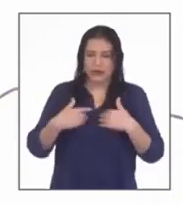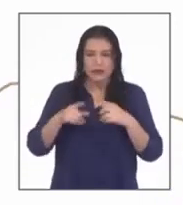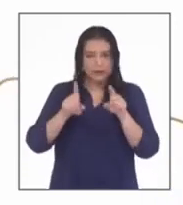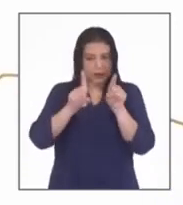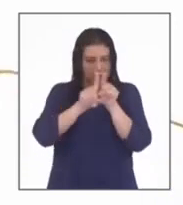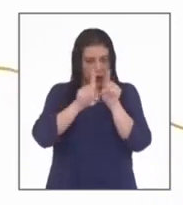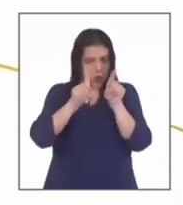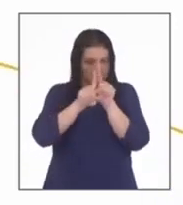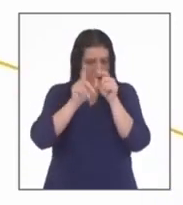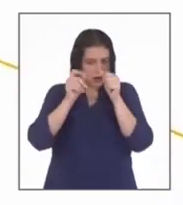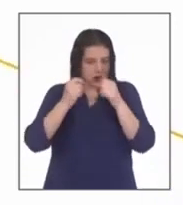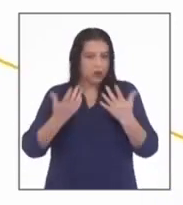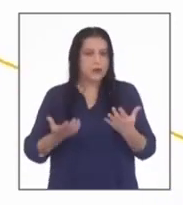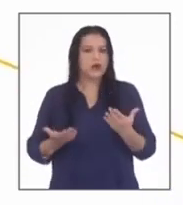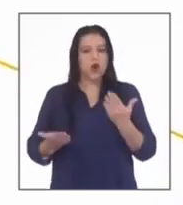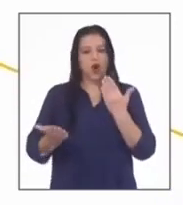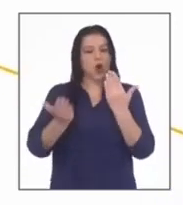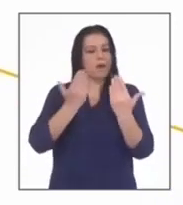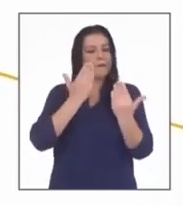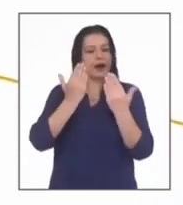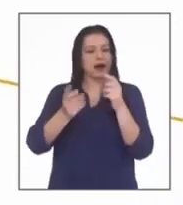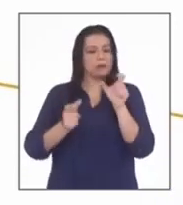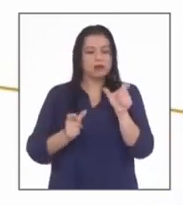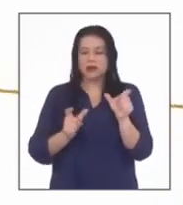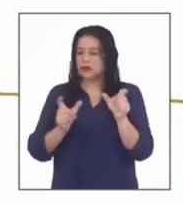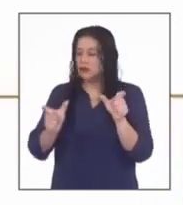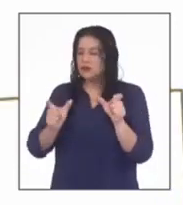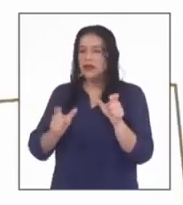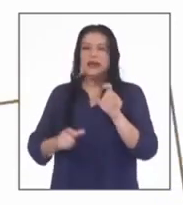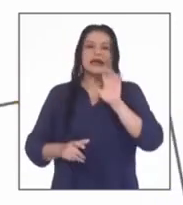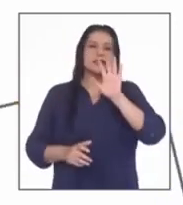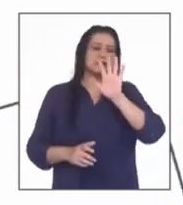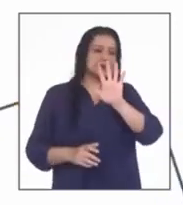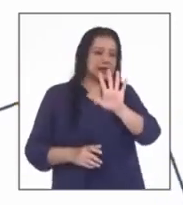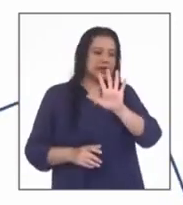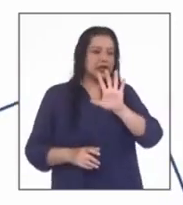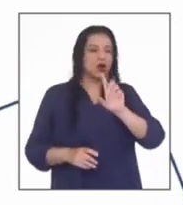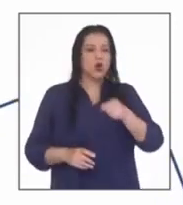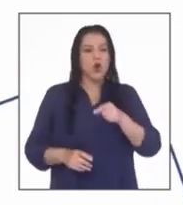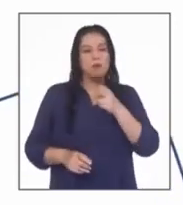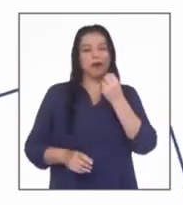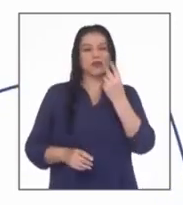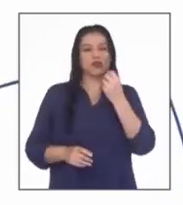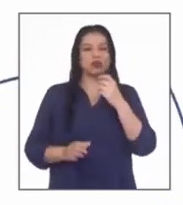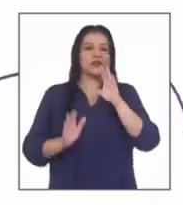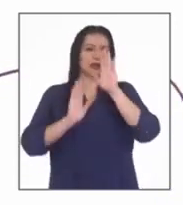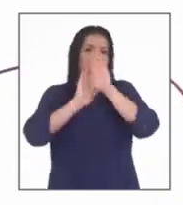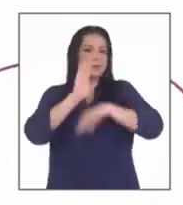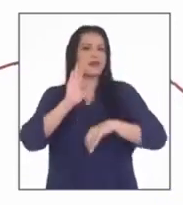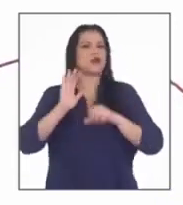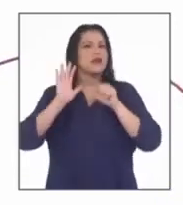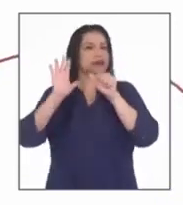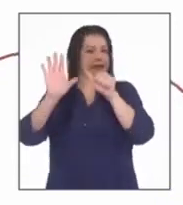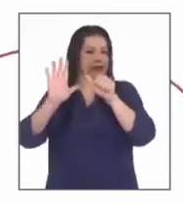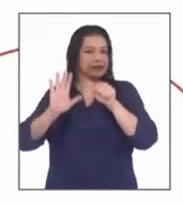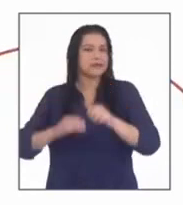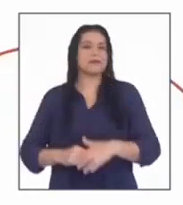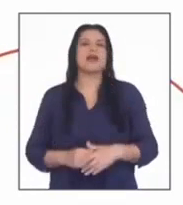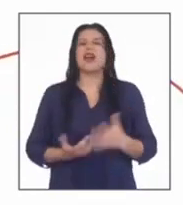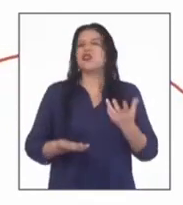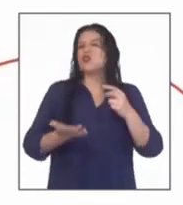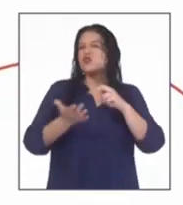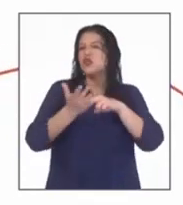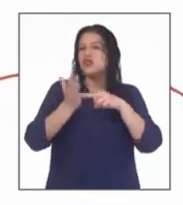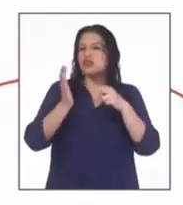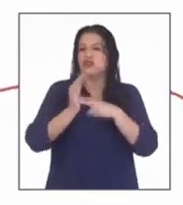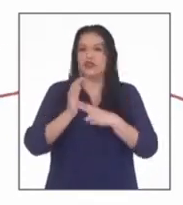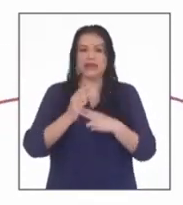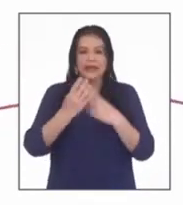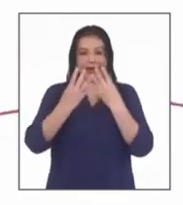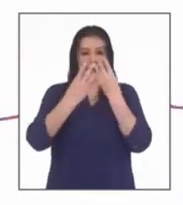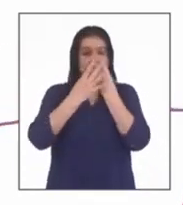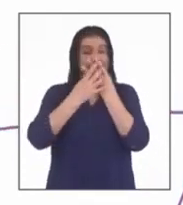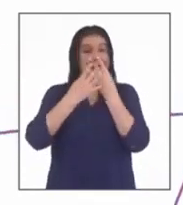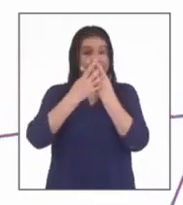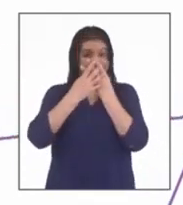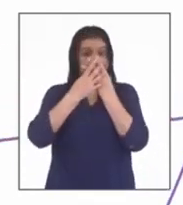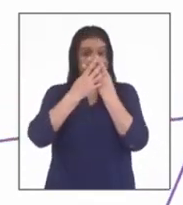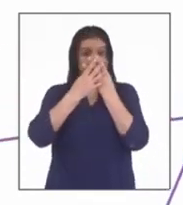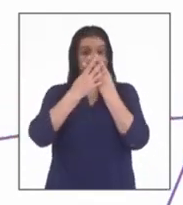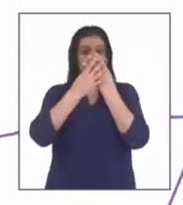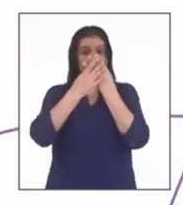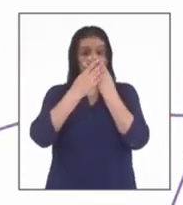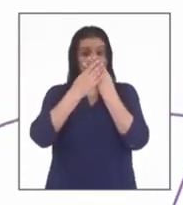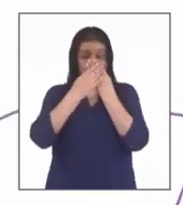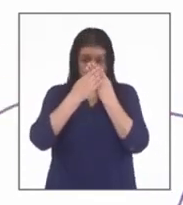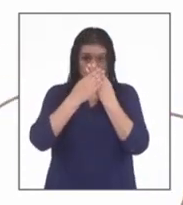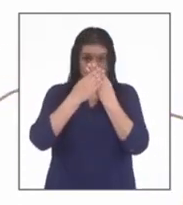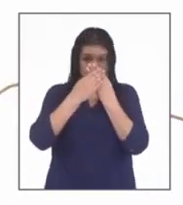orden nominal, comparamos las dos mantisas. 5 enteros 12 centésimos es menor que 6 enteros. Es decir, que las rejillas de esta mascarilla son